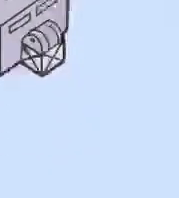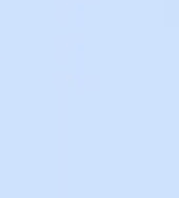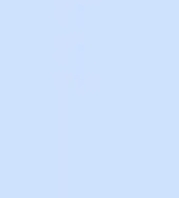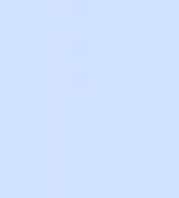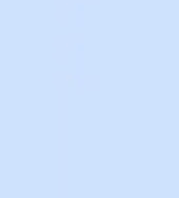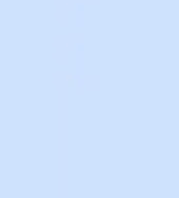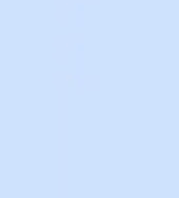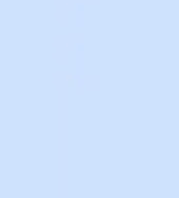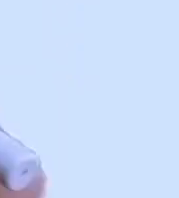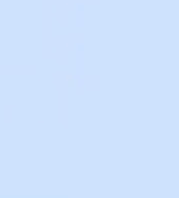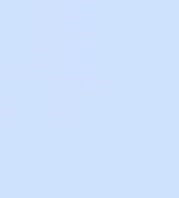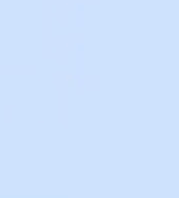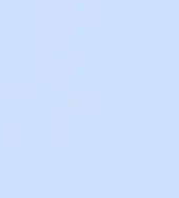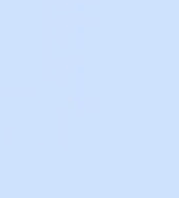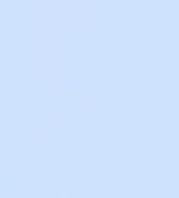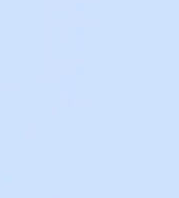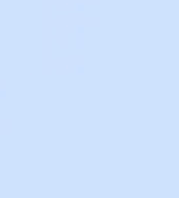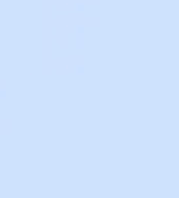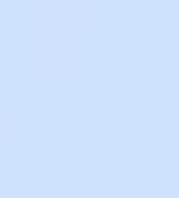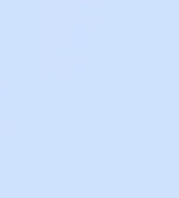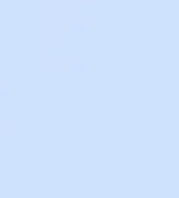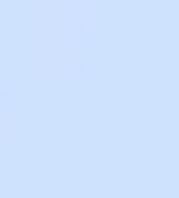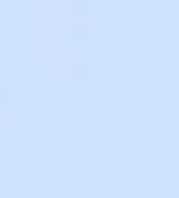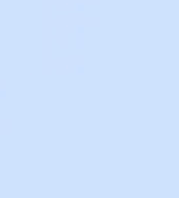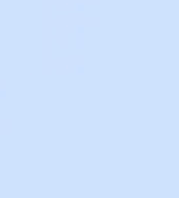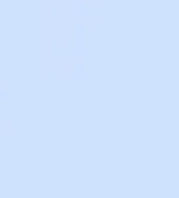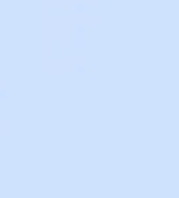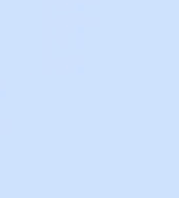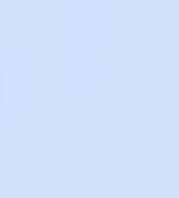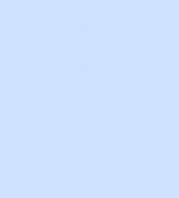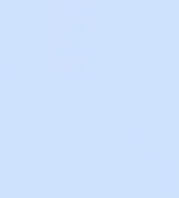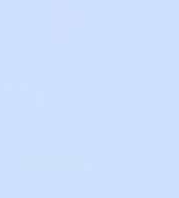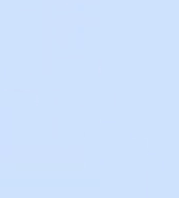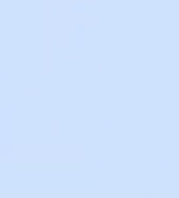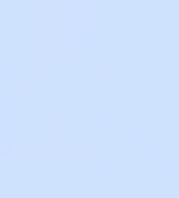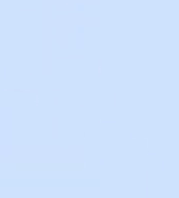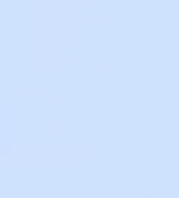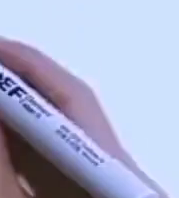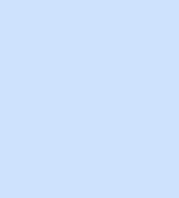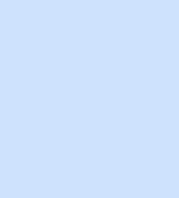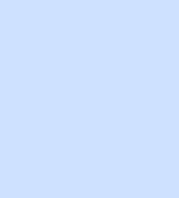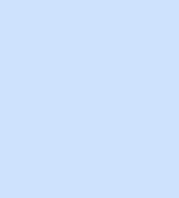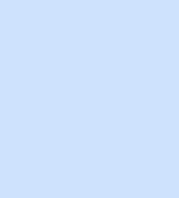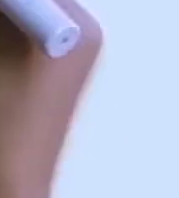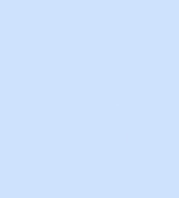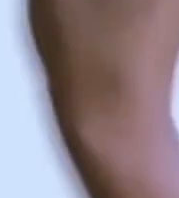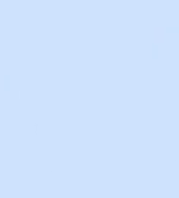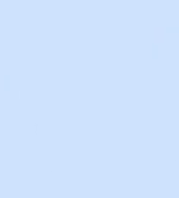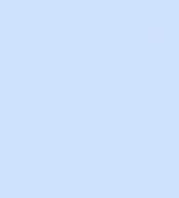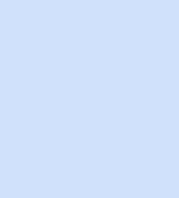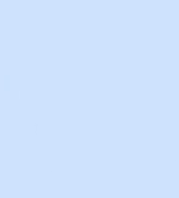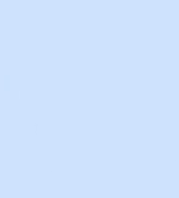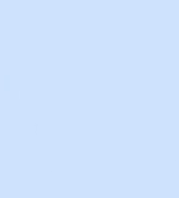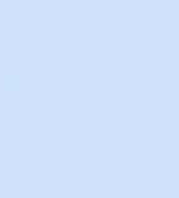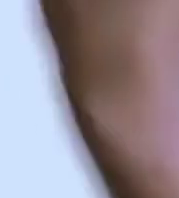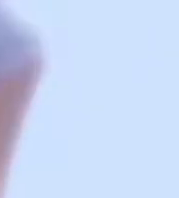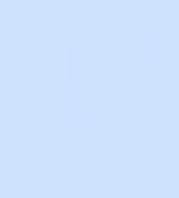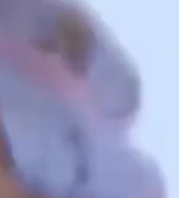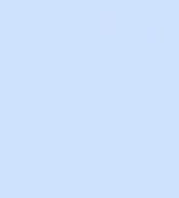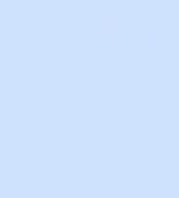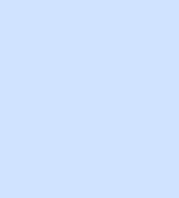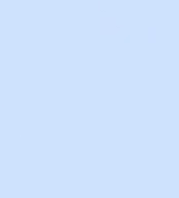busca liberar a Bolivia de la dependencia de la exportación de materias primas, dejando atrás el modelo primario exportador